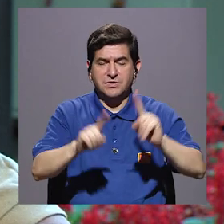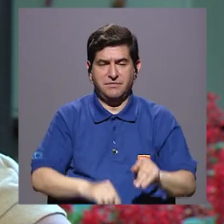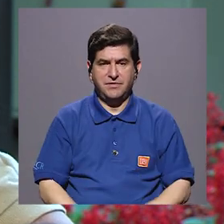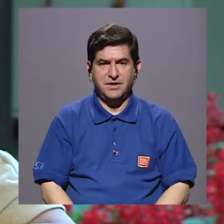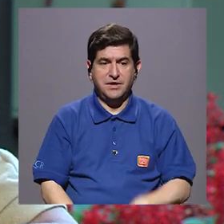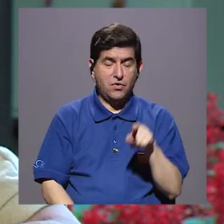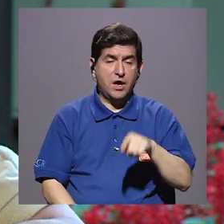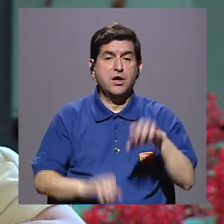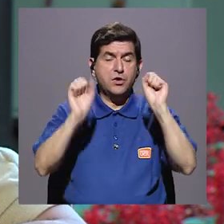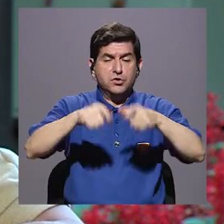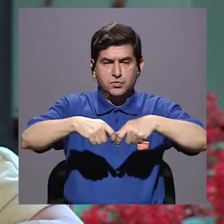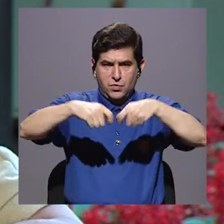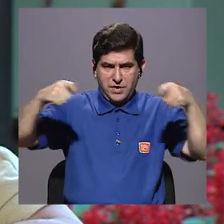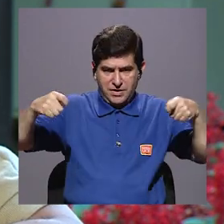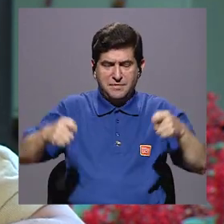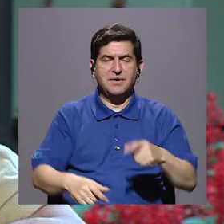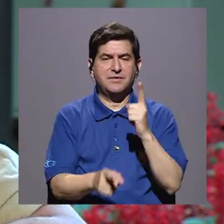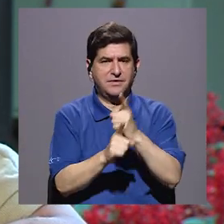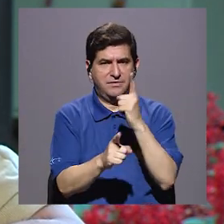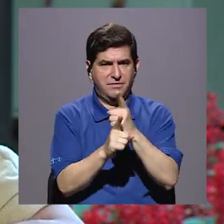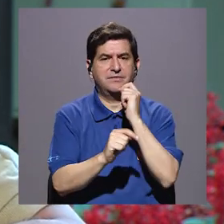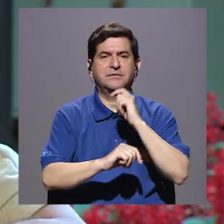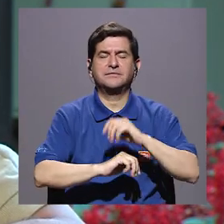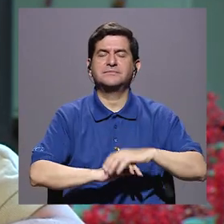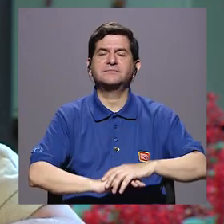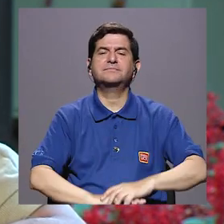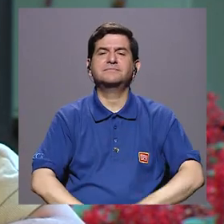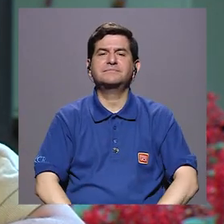estándar de oro que mida realmente lo que se tiene que medir.